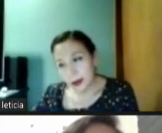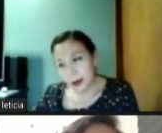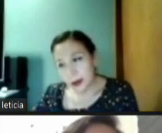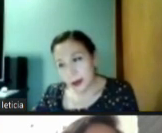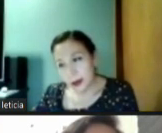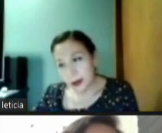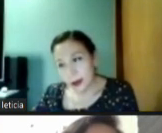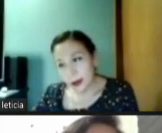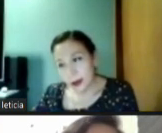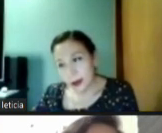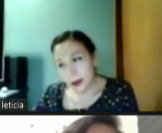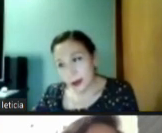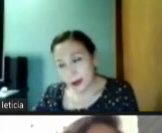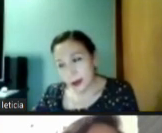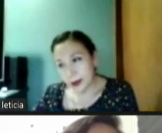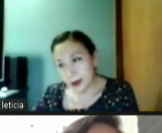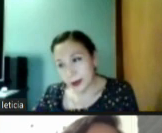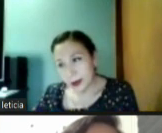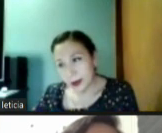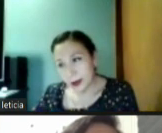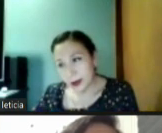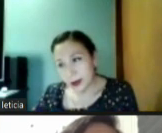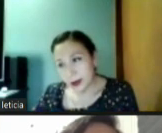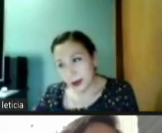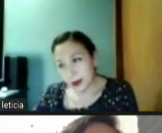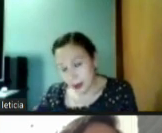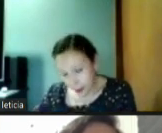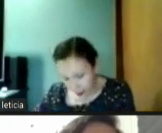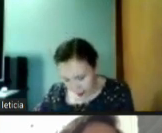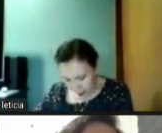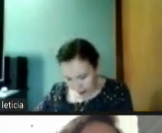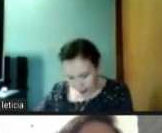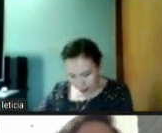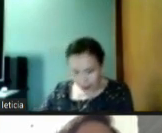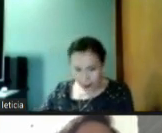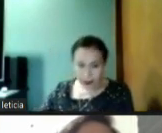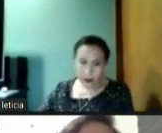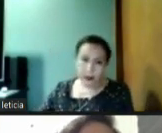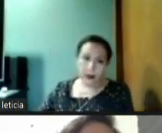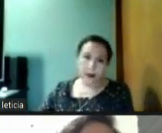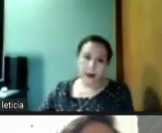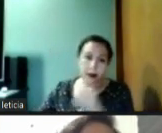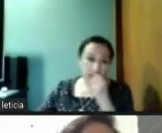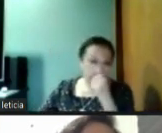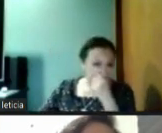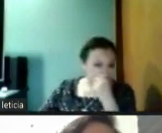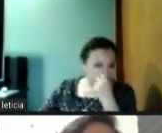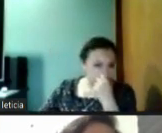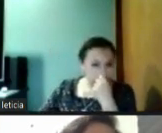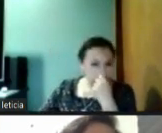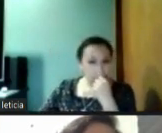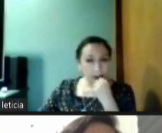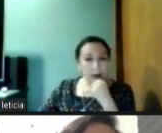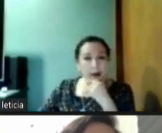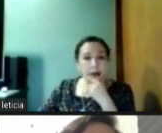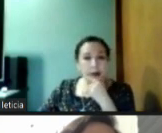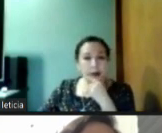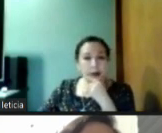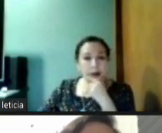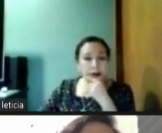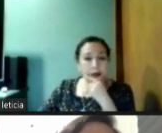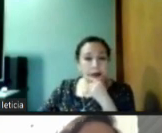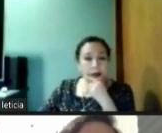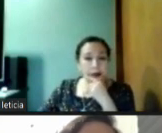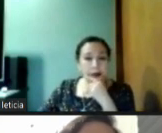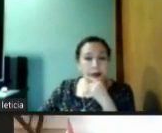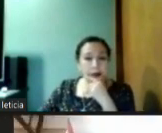y recomienda que para los desplazamientos a realizar sus actividades se deben realizar, se deben hacer